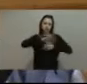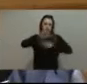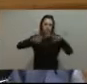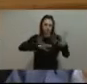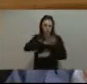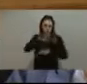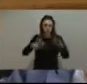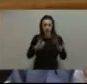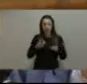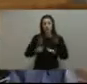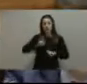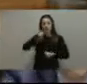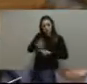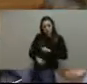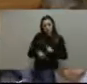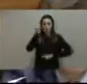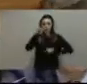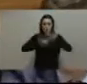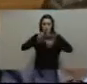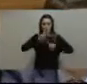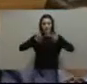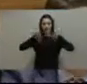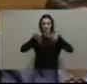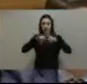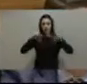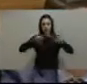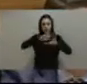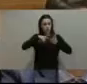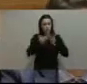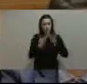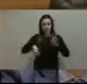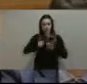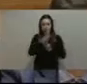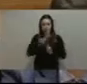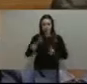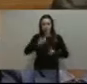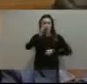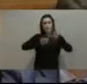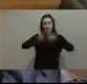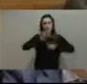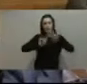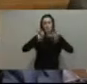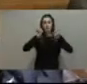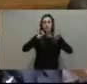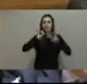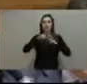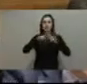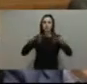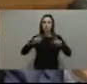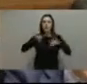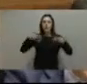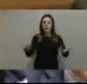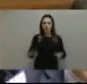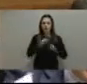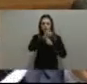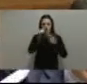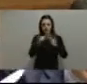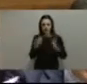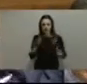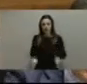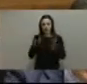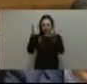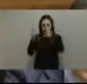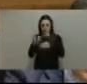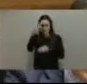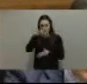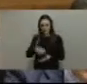asturiana seguían sin solucionar. ¿Y cuáles son esos grandes problemas de la educación asturiana? En primer lugar, usted sabe que